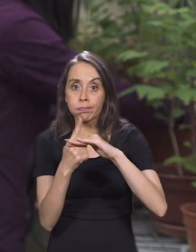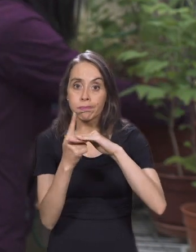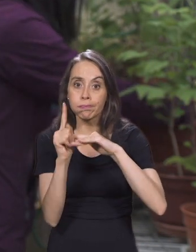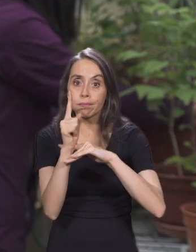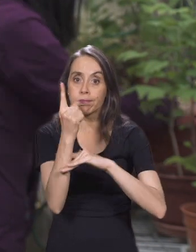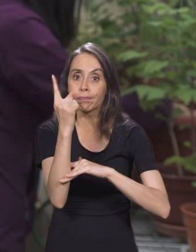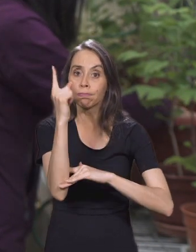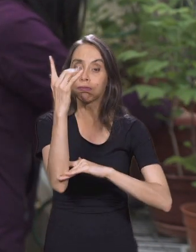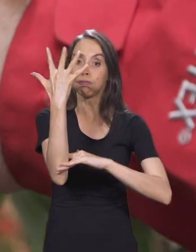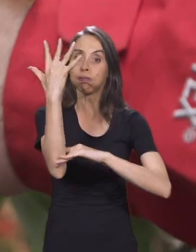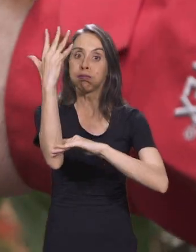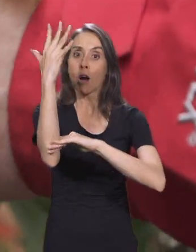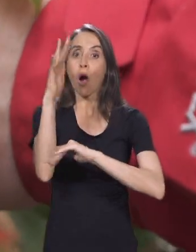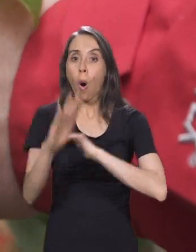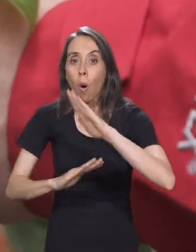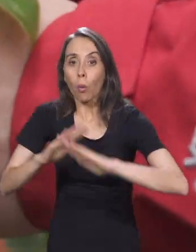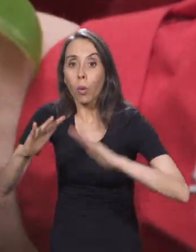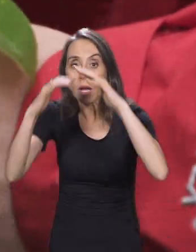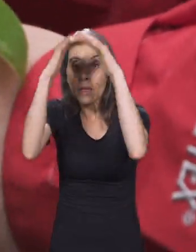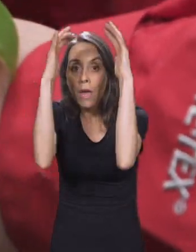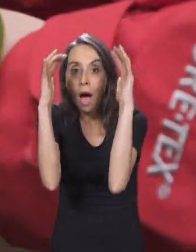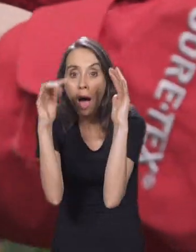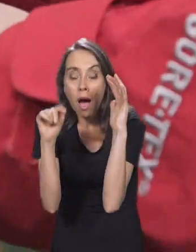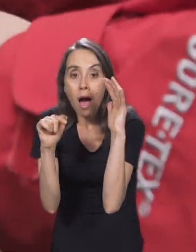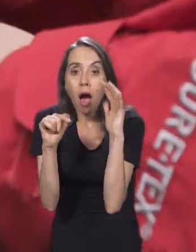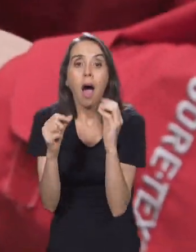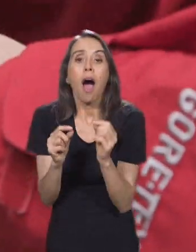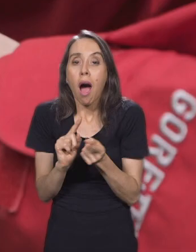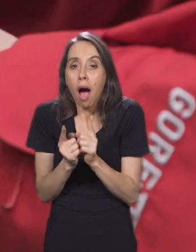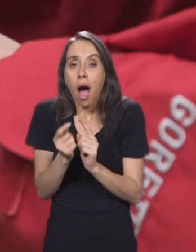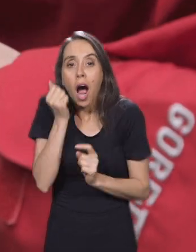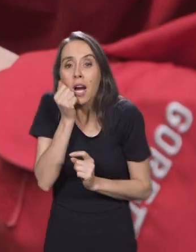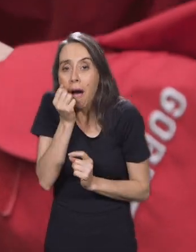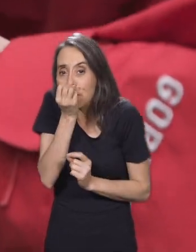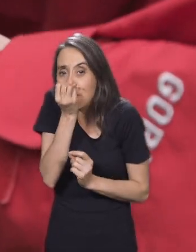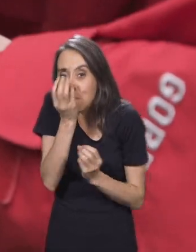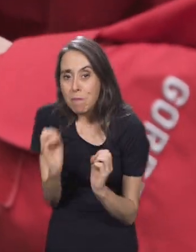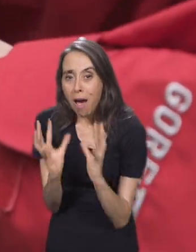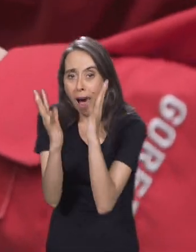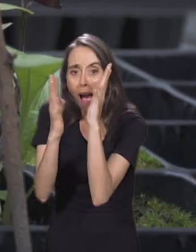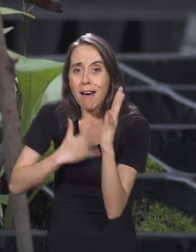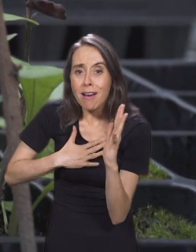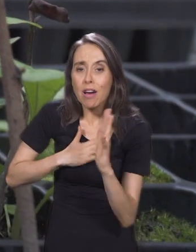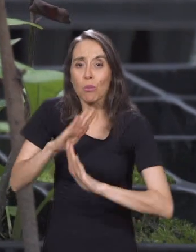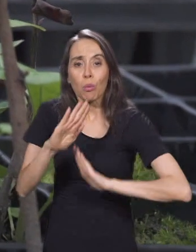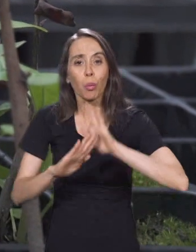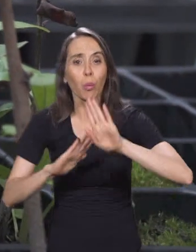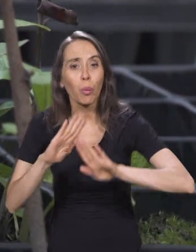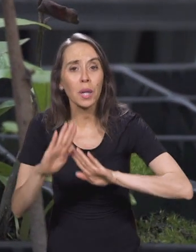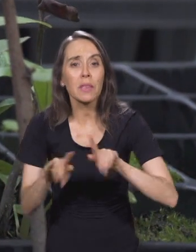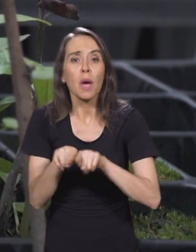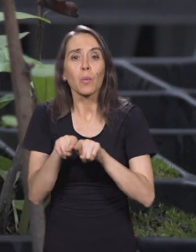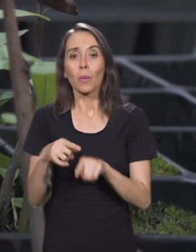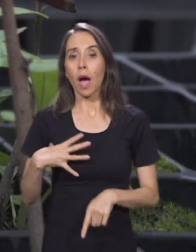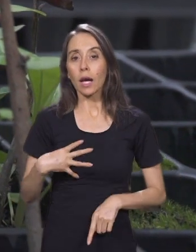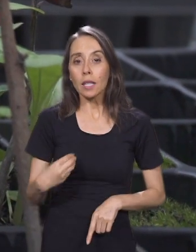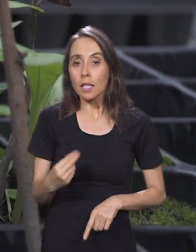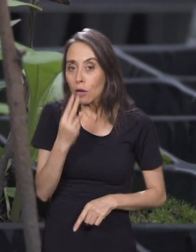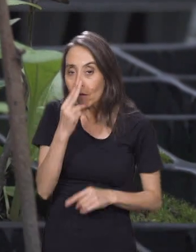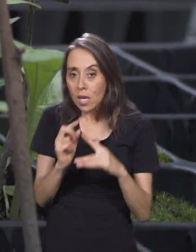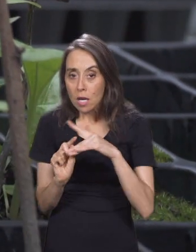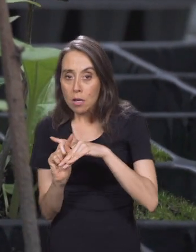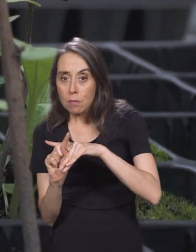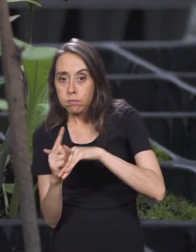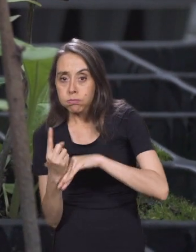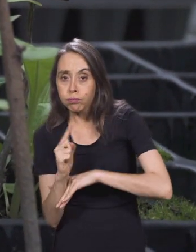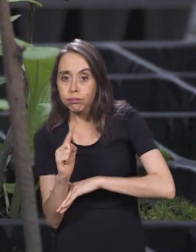estado cuidando. Es súper gratificante. Finalmente tú terminas teniéndole cariño a tus plantas. Las cuidas igual que un hijo,